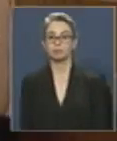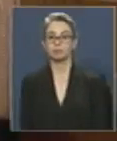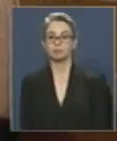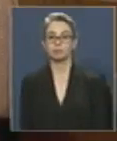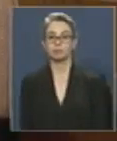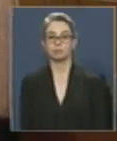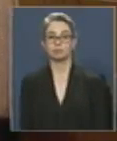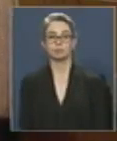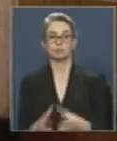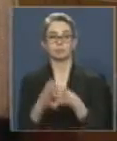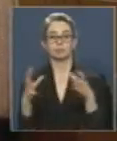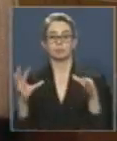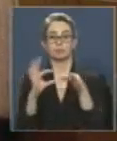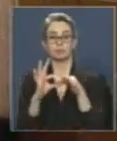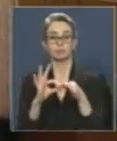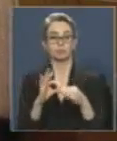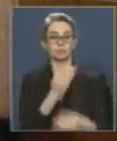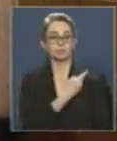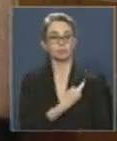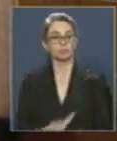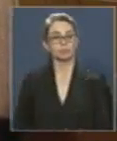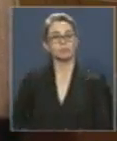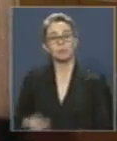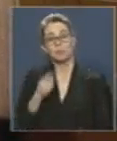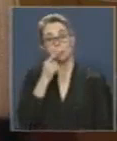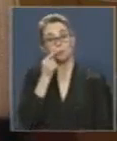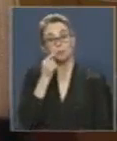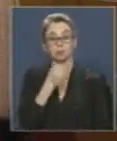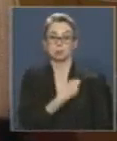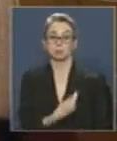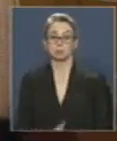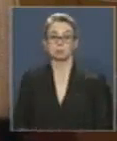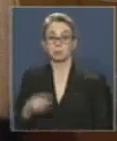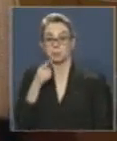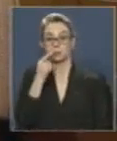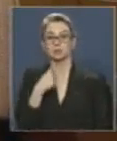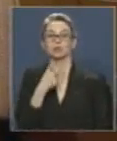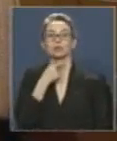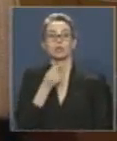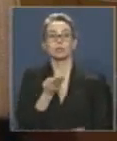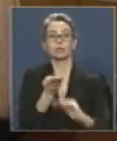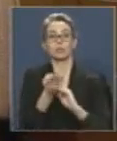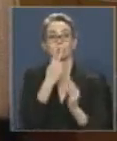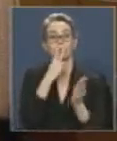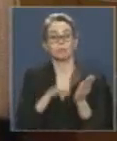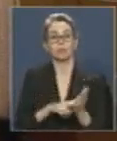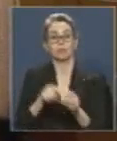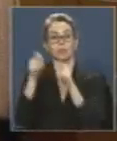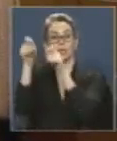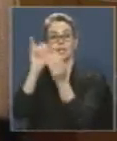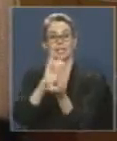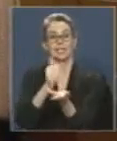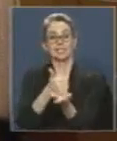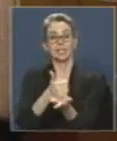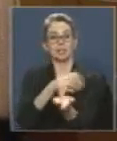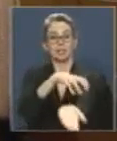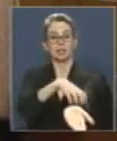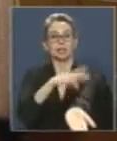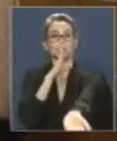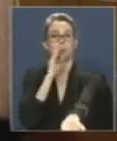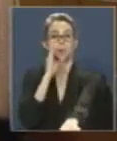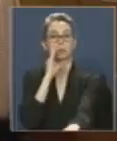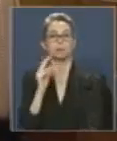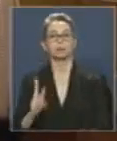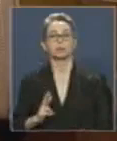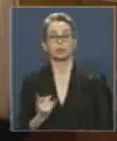Muchas gracias, presidente. Presidente, quiero solicitar oficiar al intendente de la región del Biobío, al señor Jorge